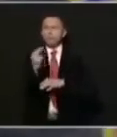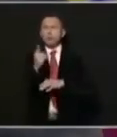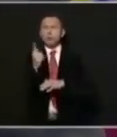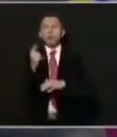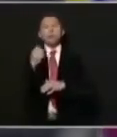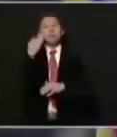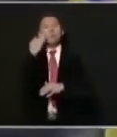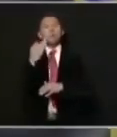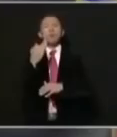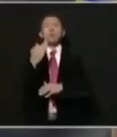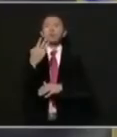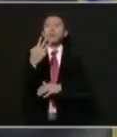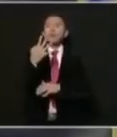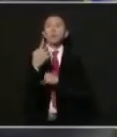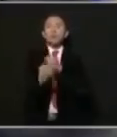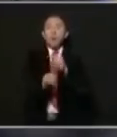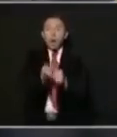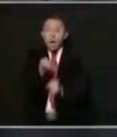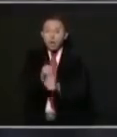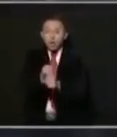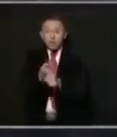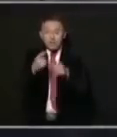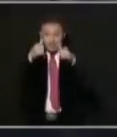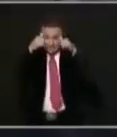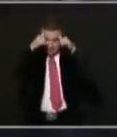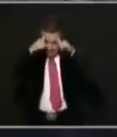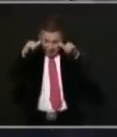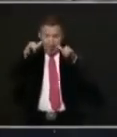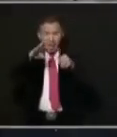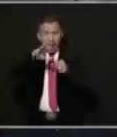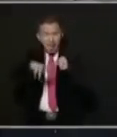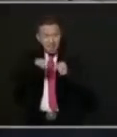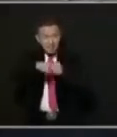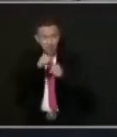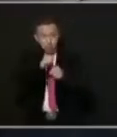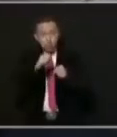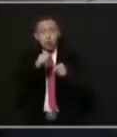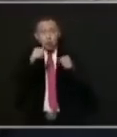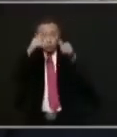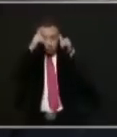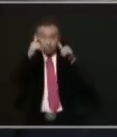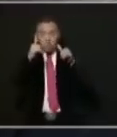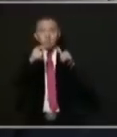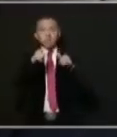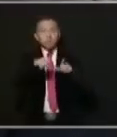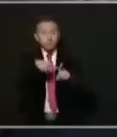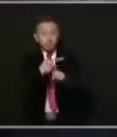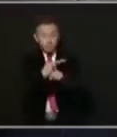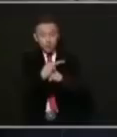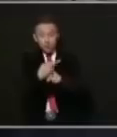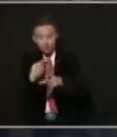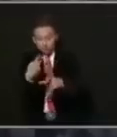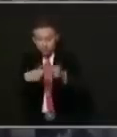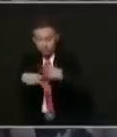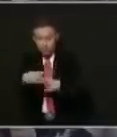con las mismas crías que tengan esas reses, esos animales.